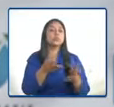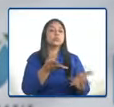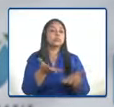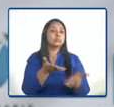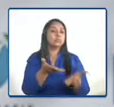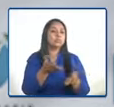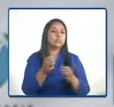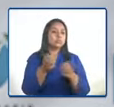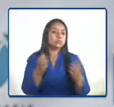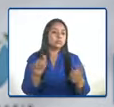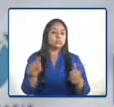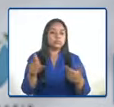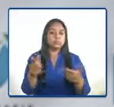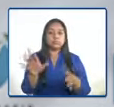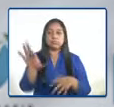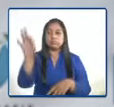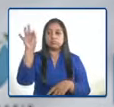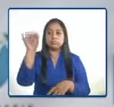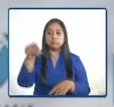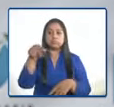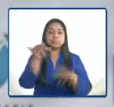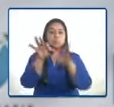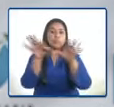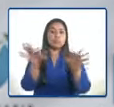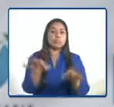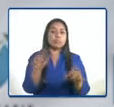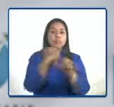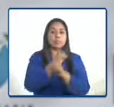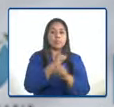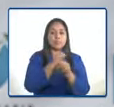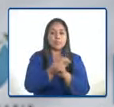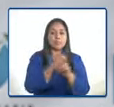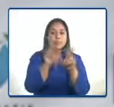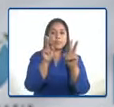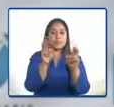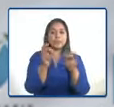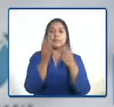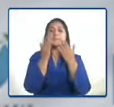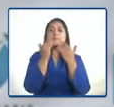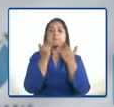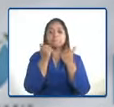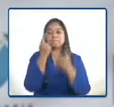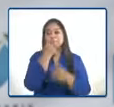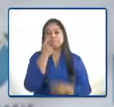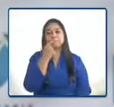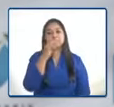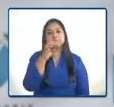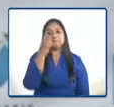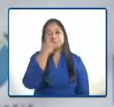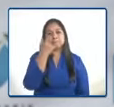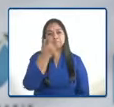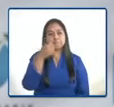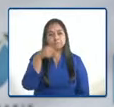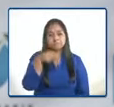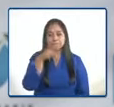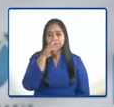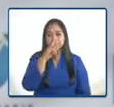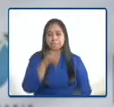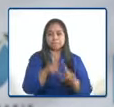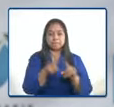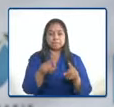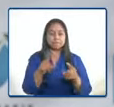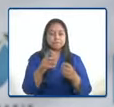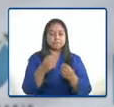lo tanto, hemos seleccionado de una manera muy estratégica el sector de la seguridad alimentaria y nutricional, entrando a